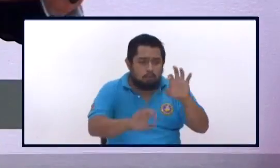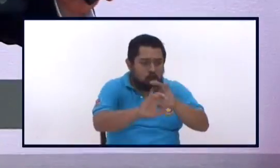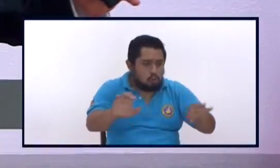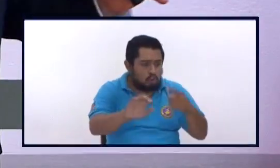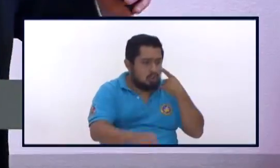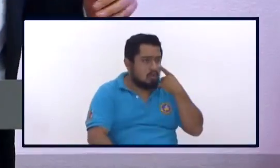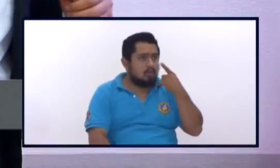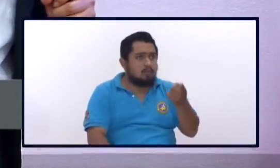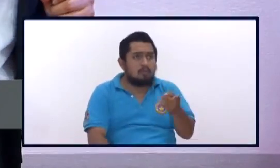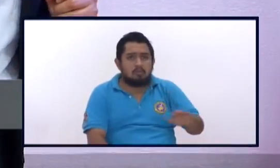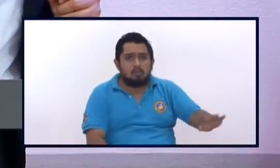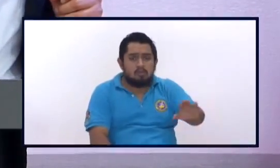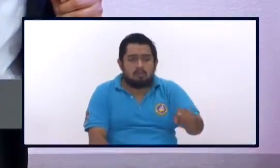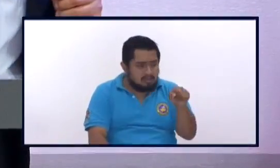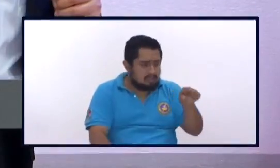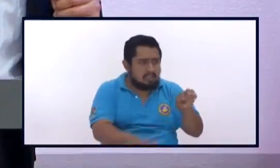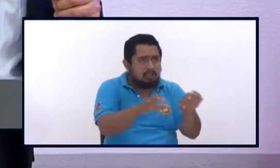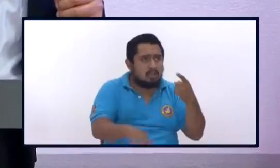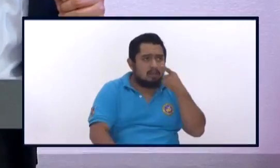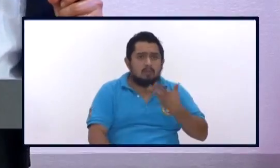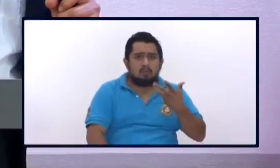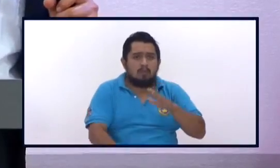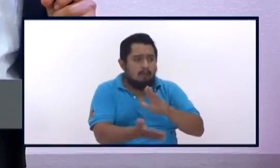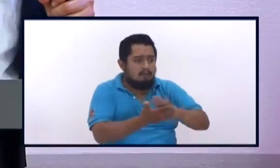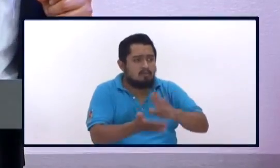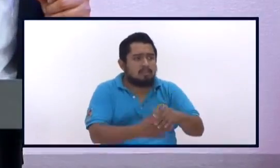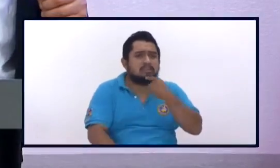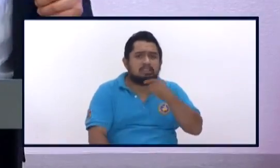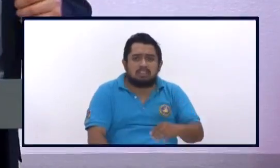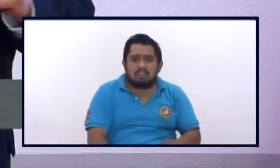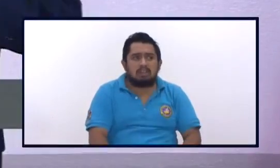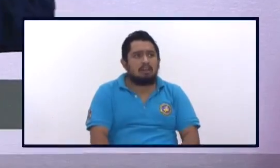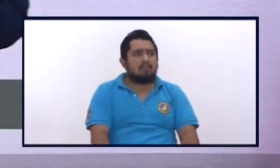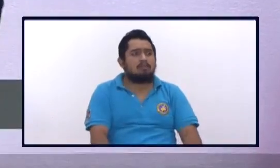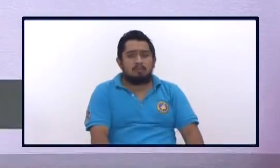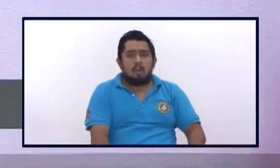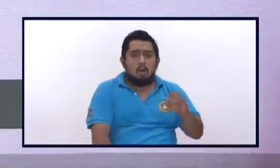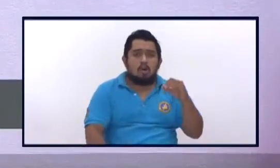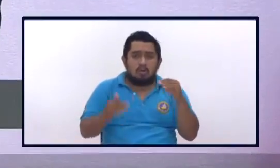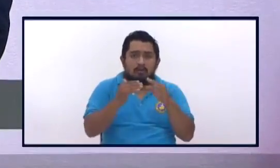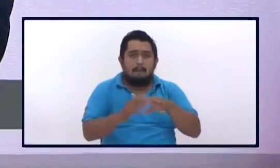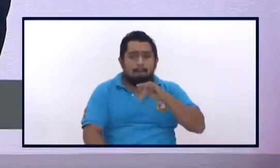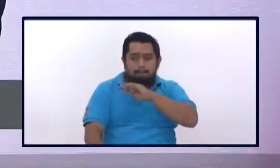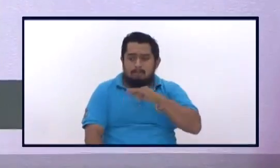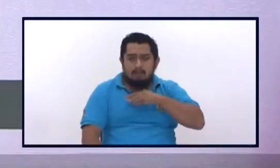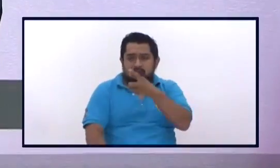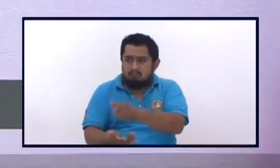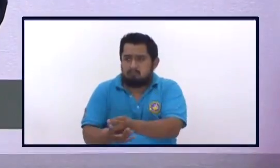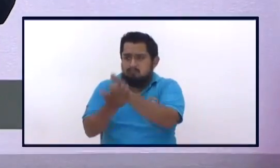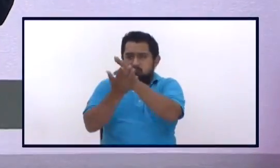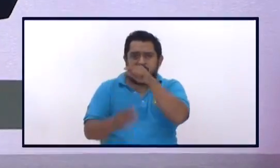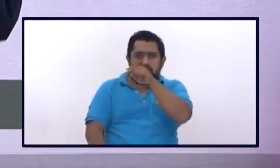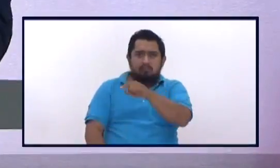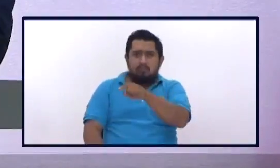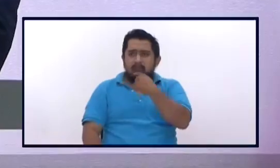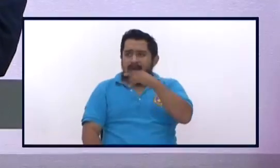orfanato que de todos ustedes la iglesia y no sabemos quién nos va a criar con me debilita saber que tenemos un ministerio como retorno que también pues no